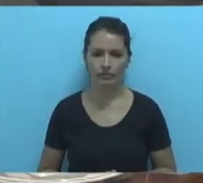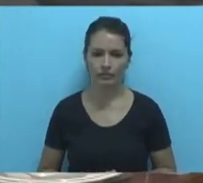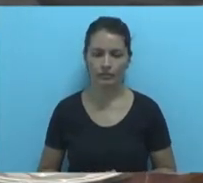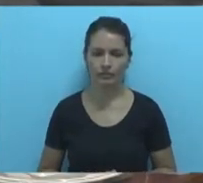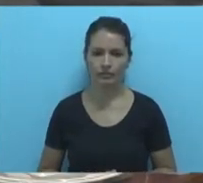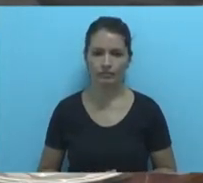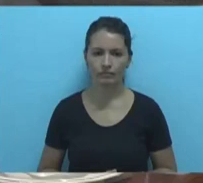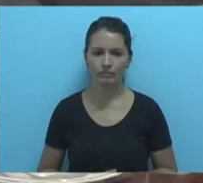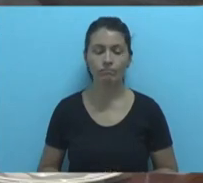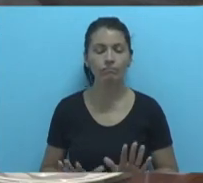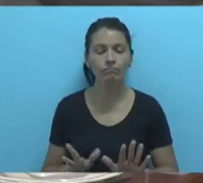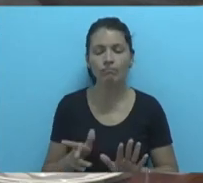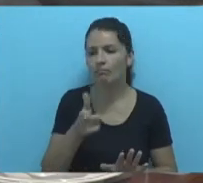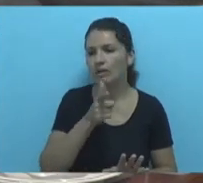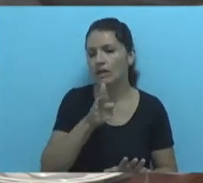de naturalizar.